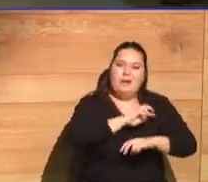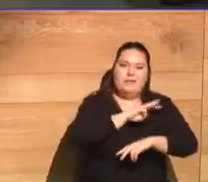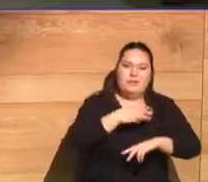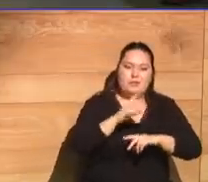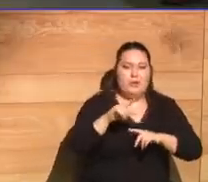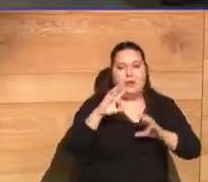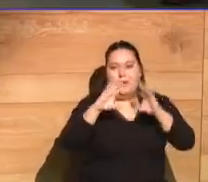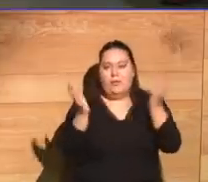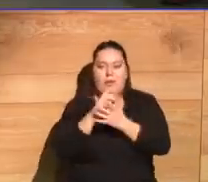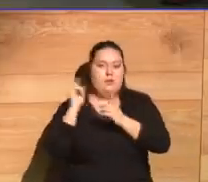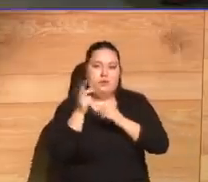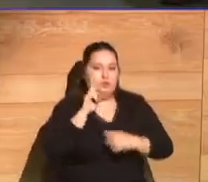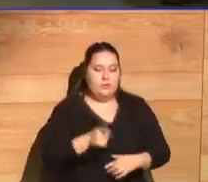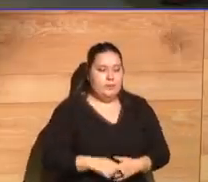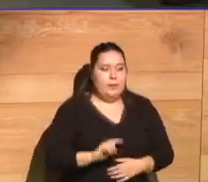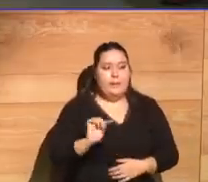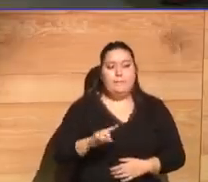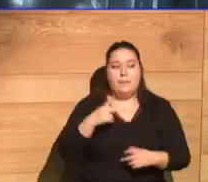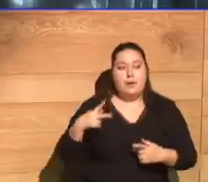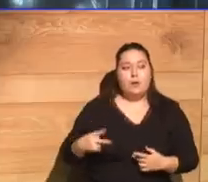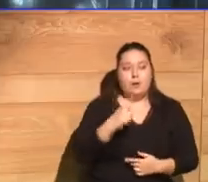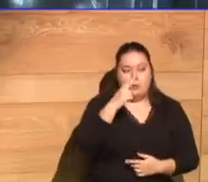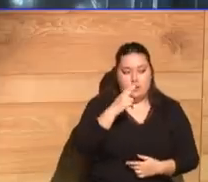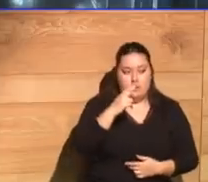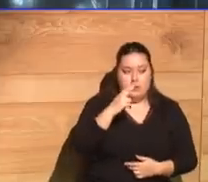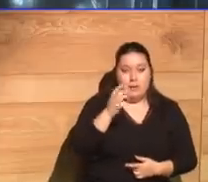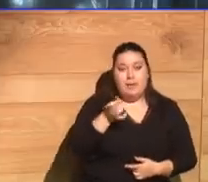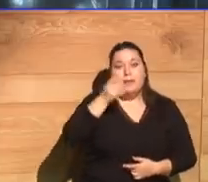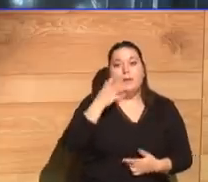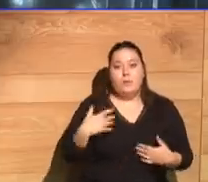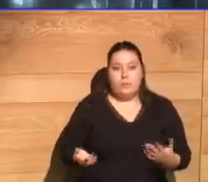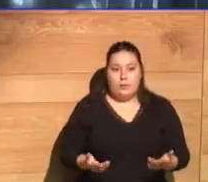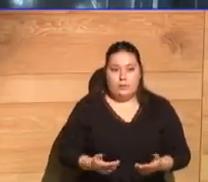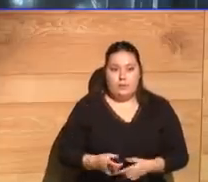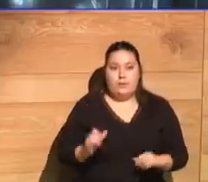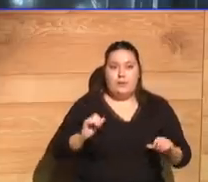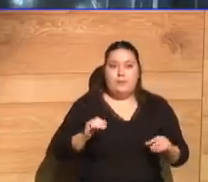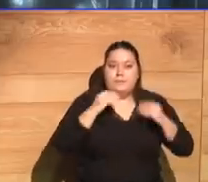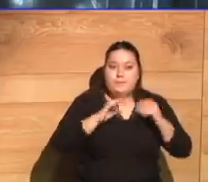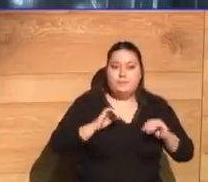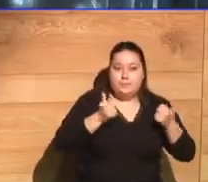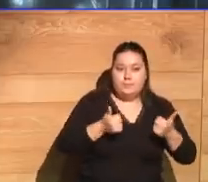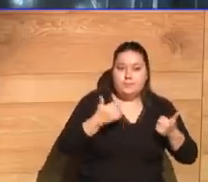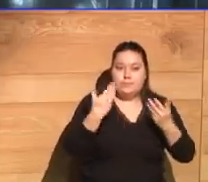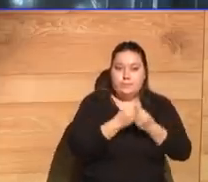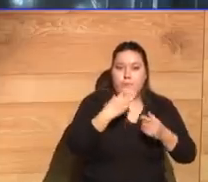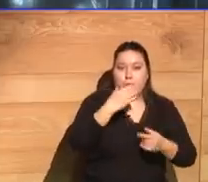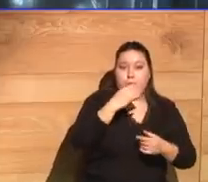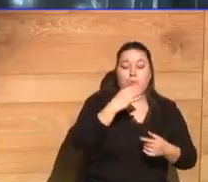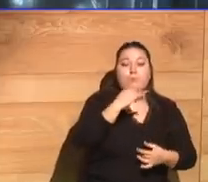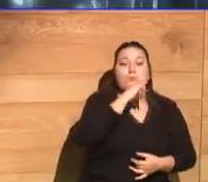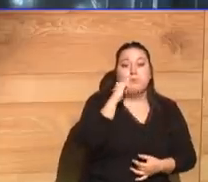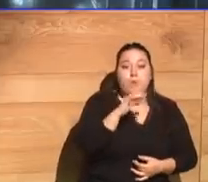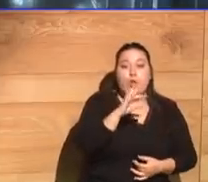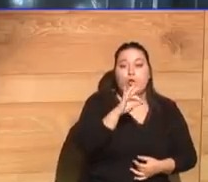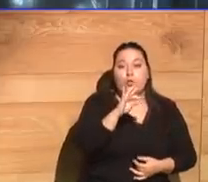ver, en el primer corte, la idea que ellos tenían era, empezamos la historia con Zod, tal y como se hace